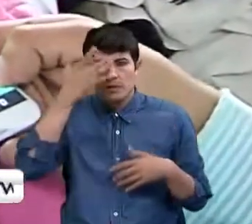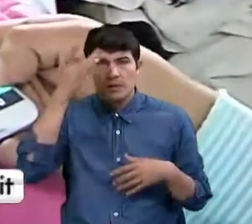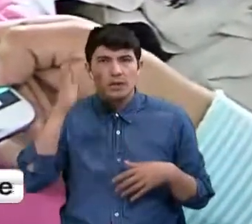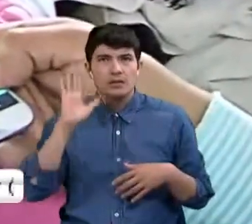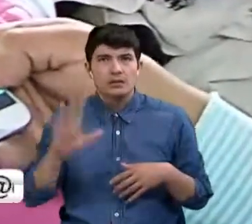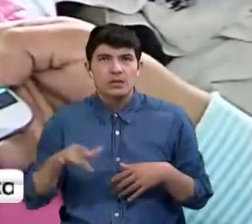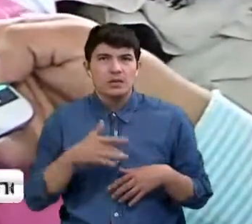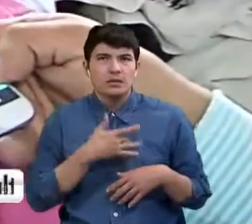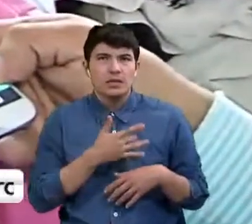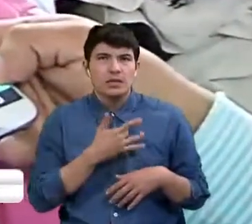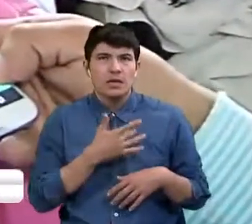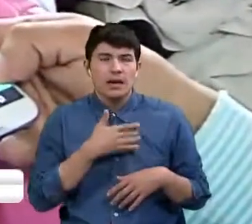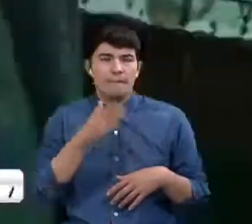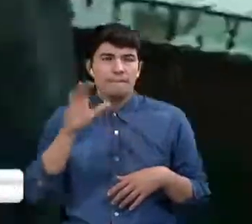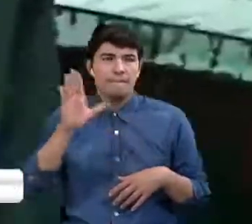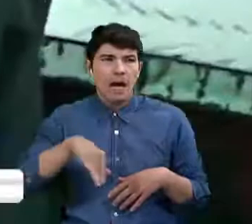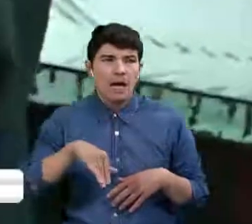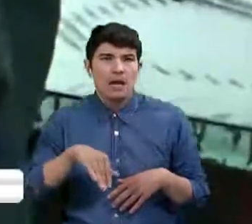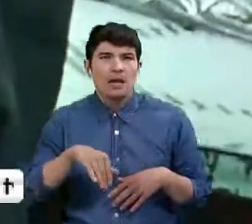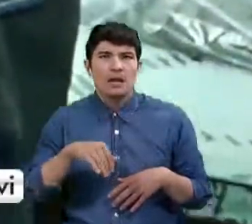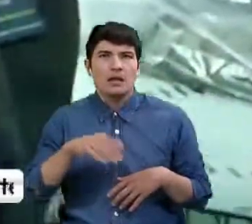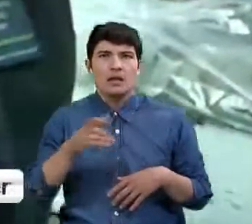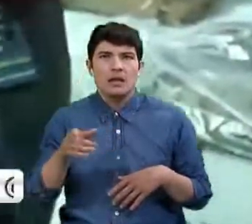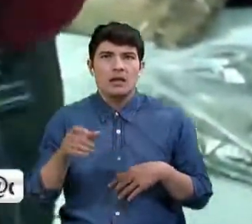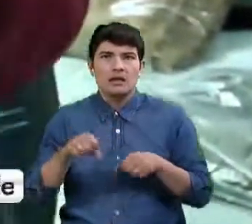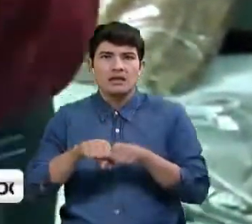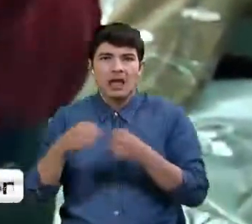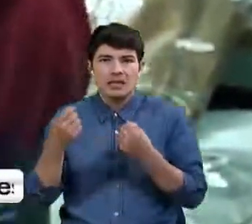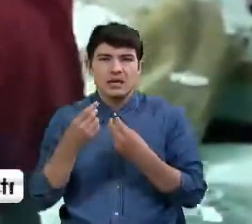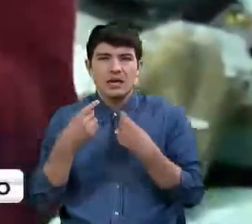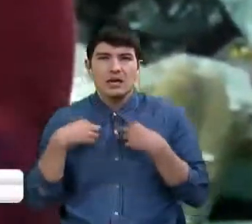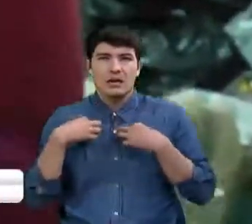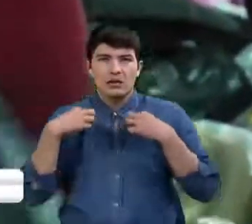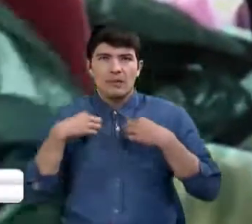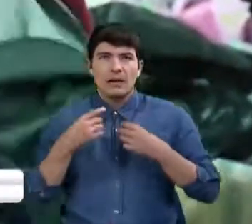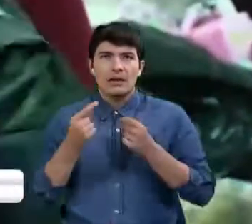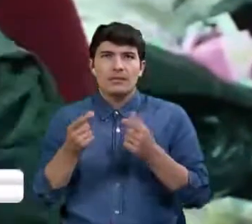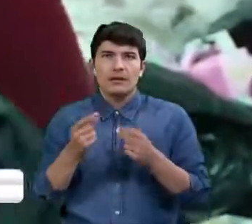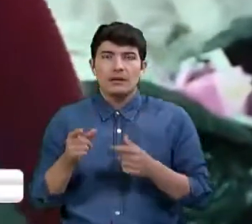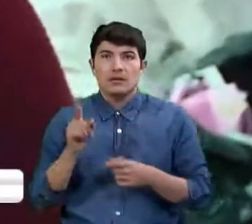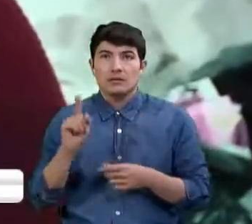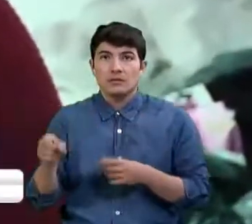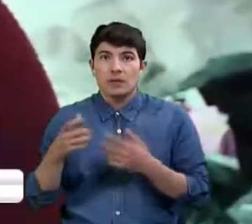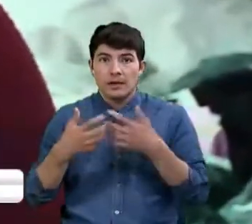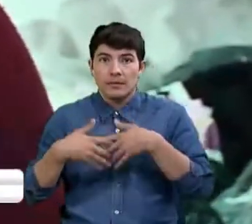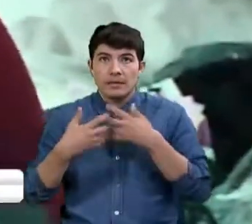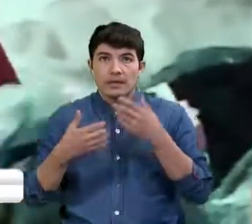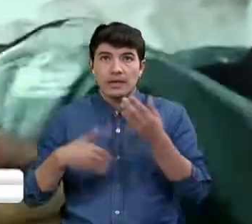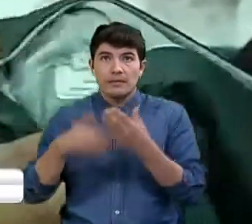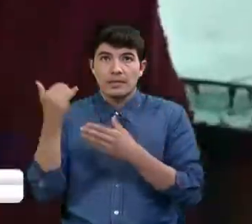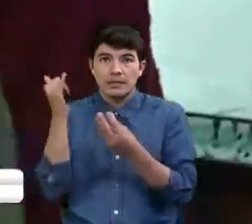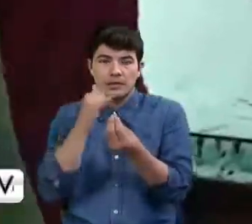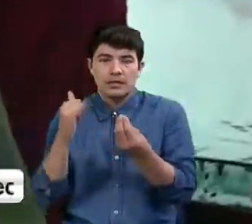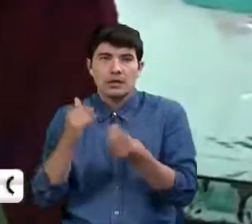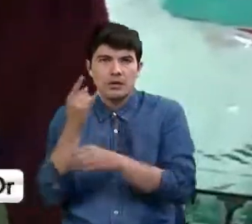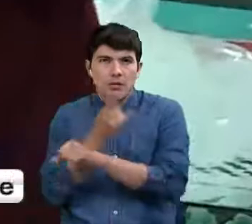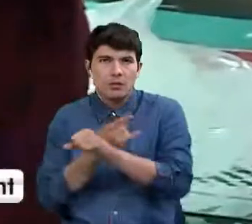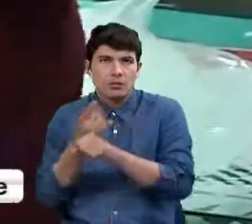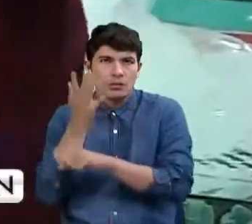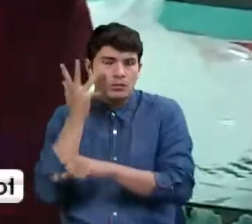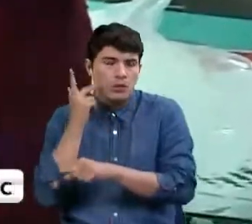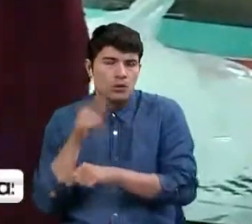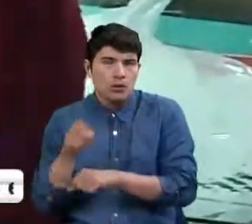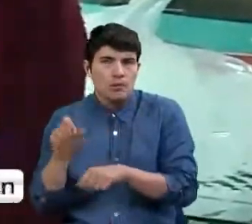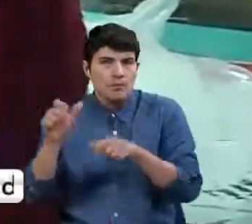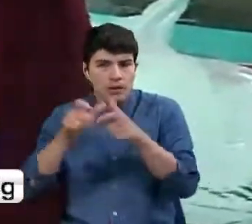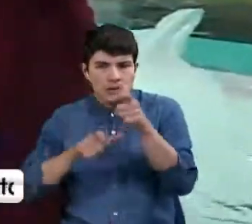él se sentía muy mal en el sentido de que acababa la ropa muy rápido. La microempresa Tu Fábrica inició a diseñar ropa de uso diario formal e informal